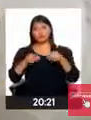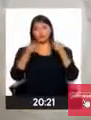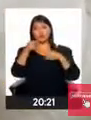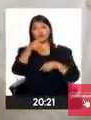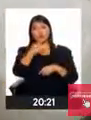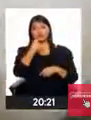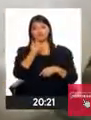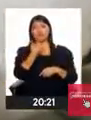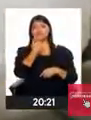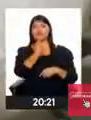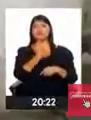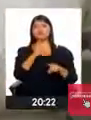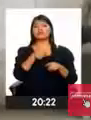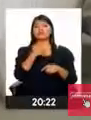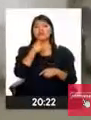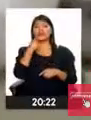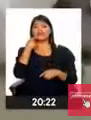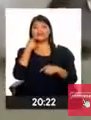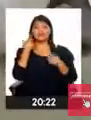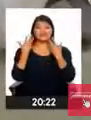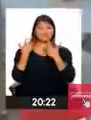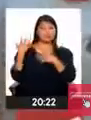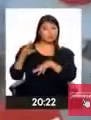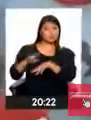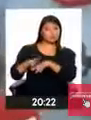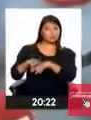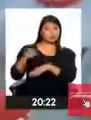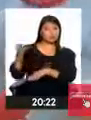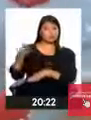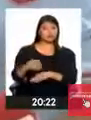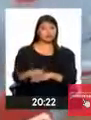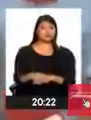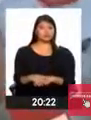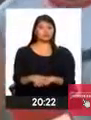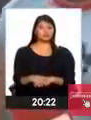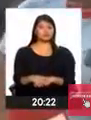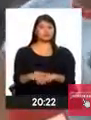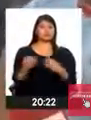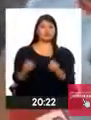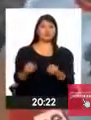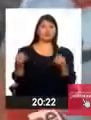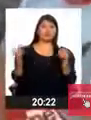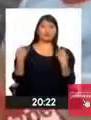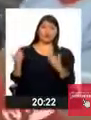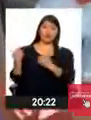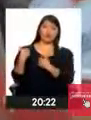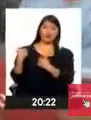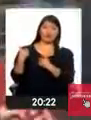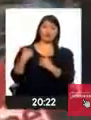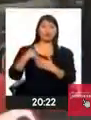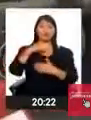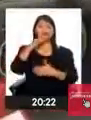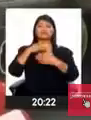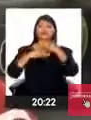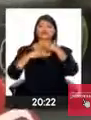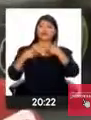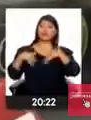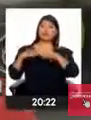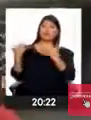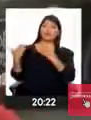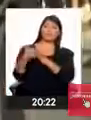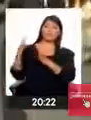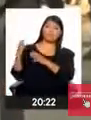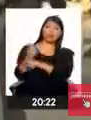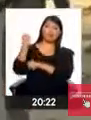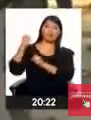los zampones, pues sonreían a las cámaras. Ya estamos hartos de toda esta delincuencia, mano. Todos los días hay matanzas. Que los expulse